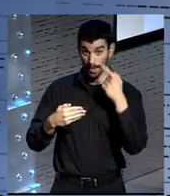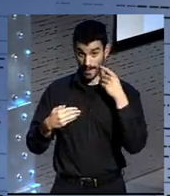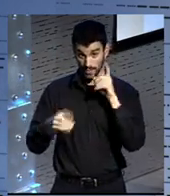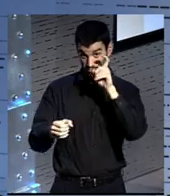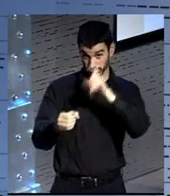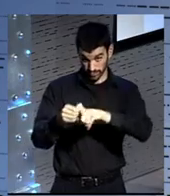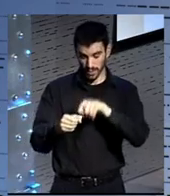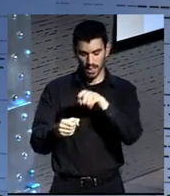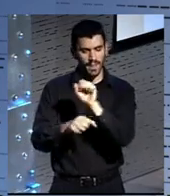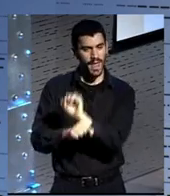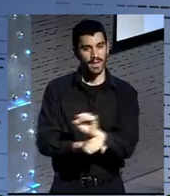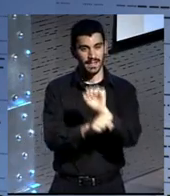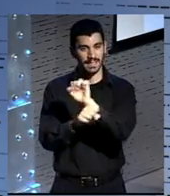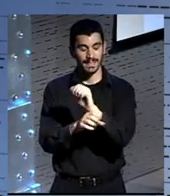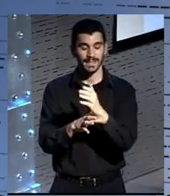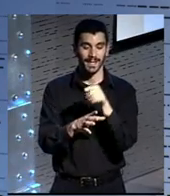Pero la otra